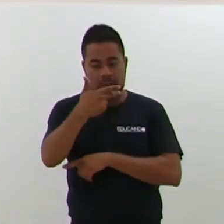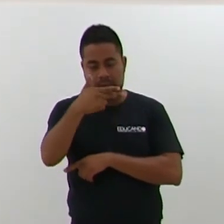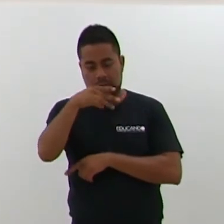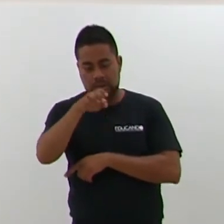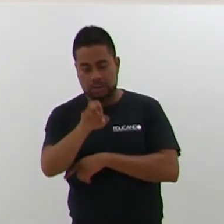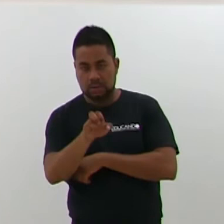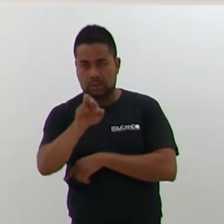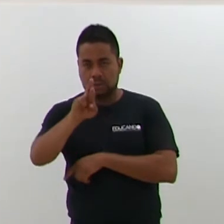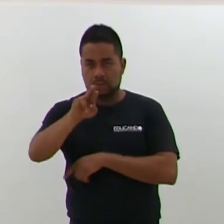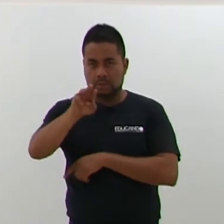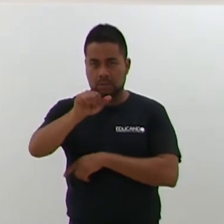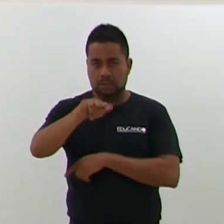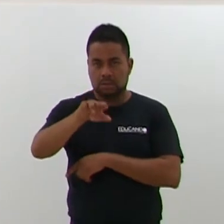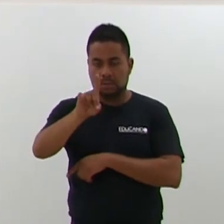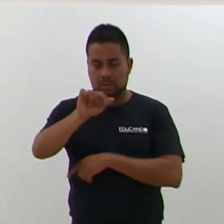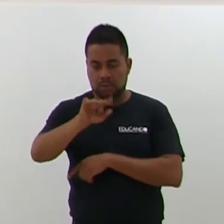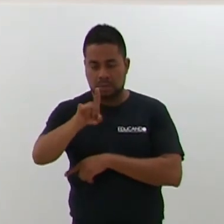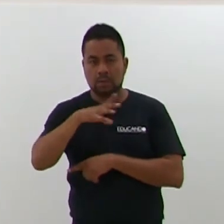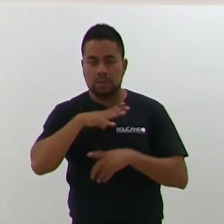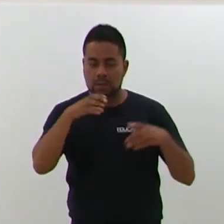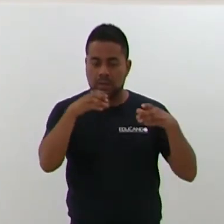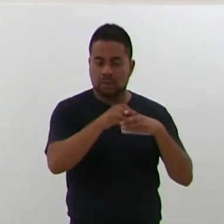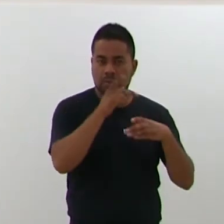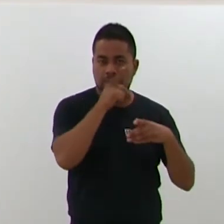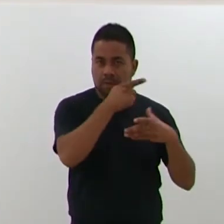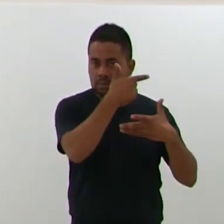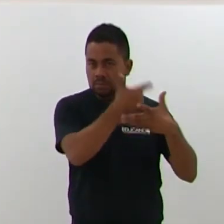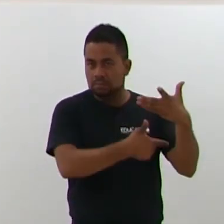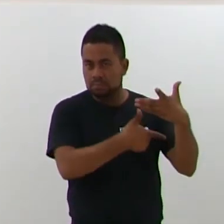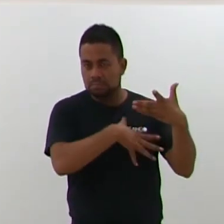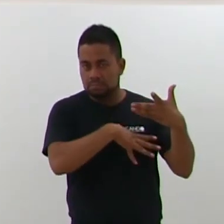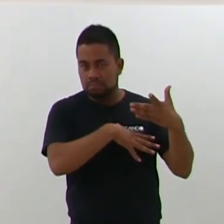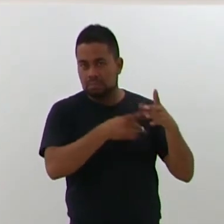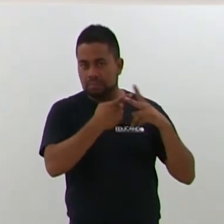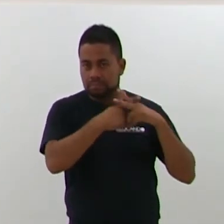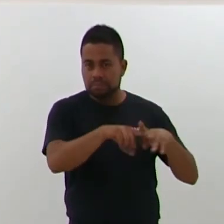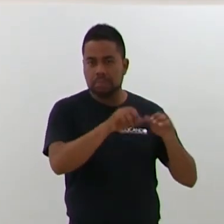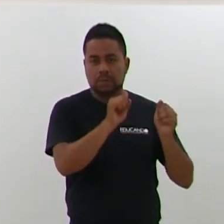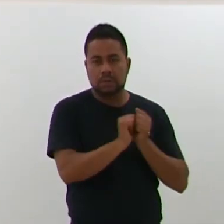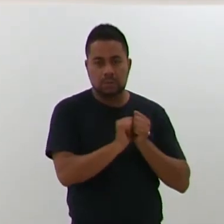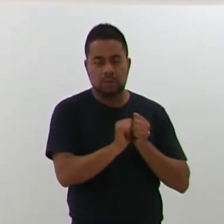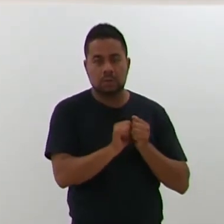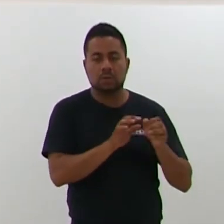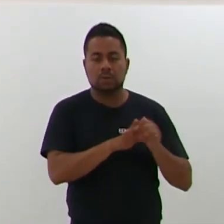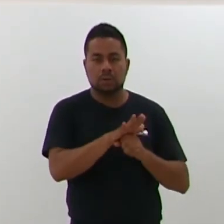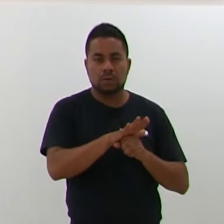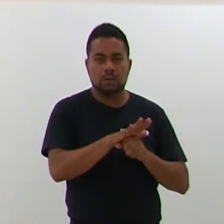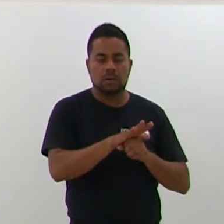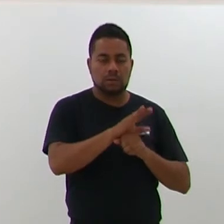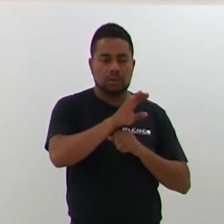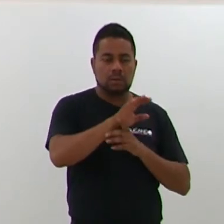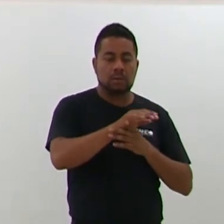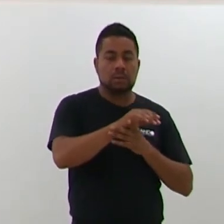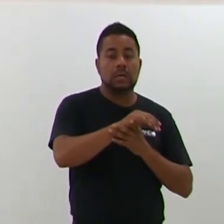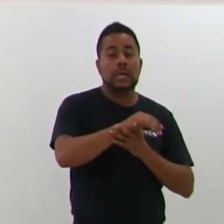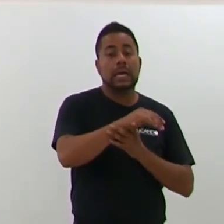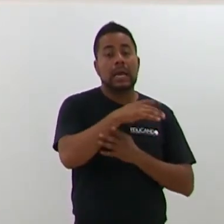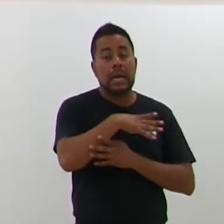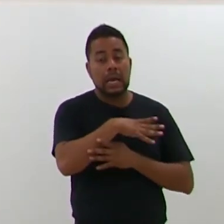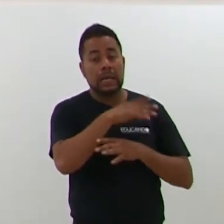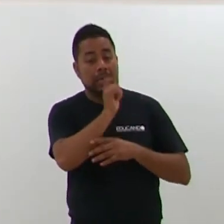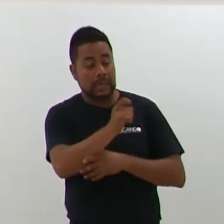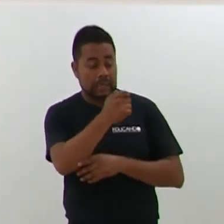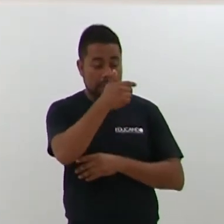una familia léxica que empieza con E, R y M y que por